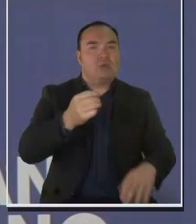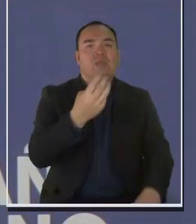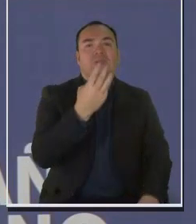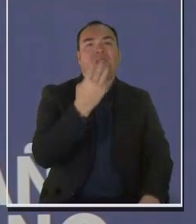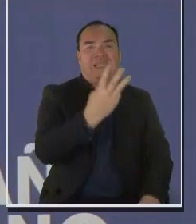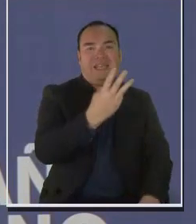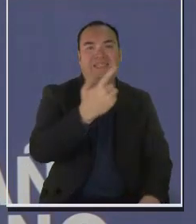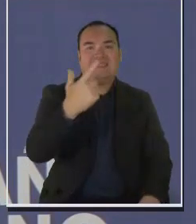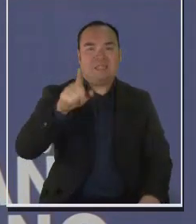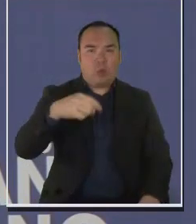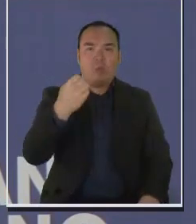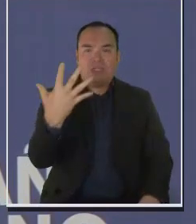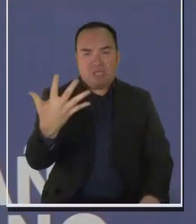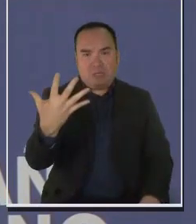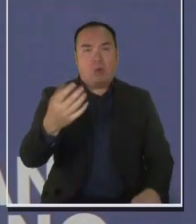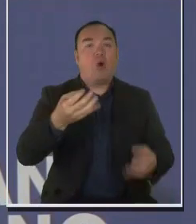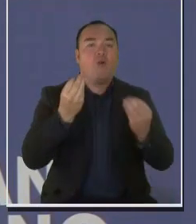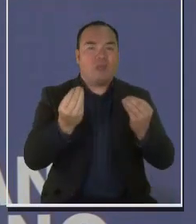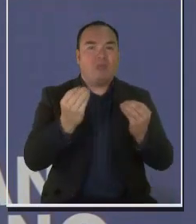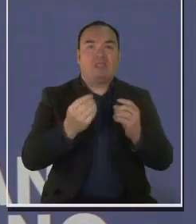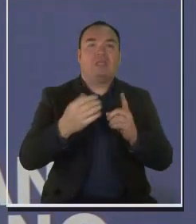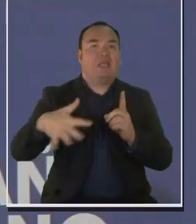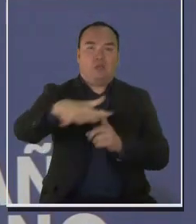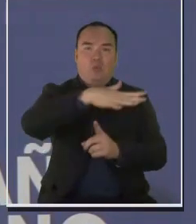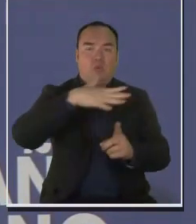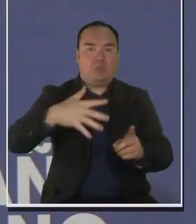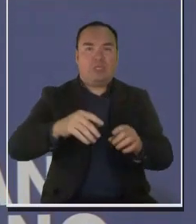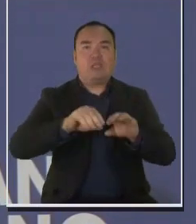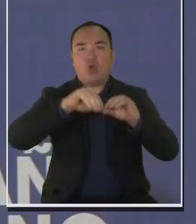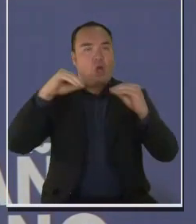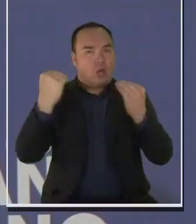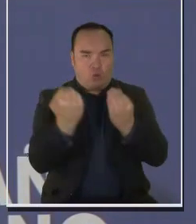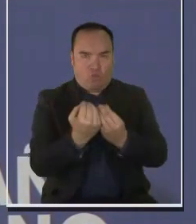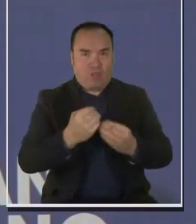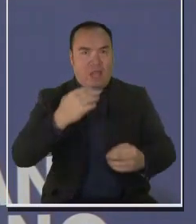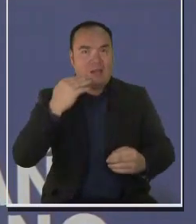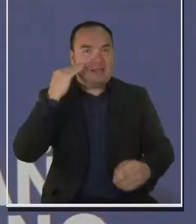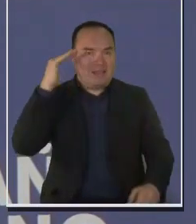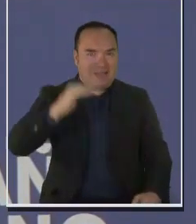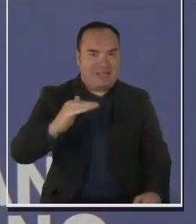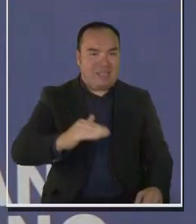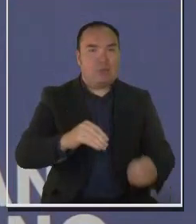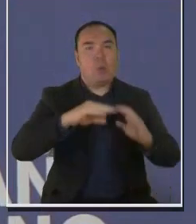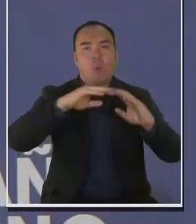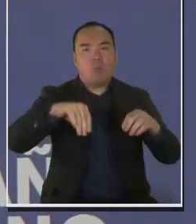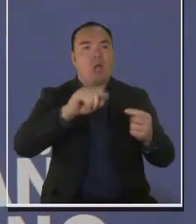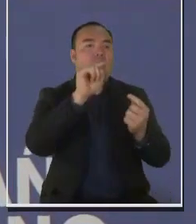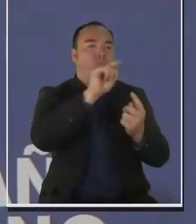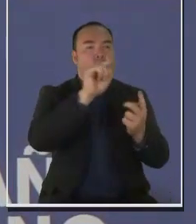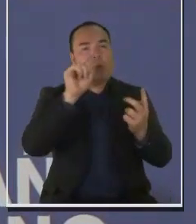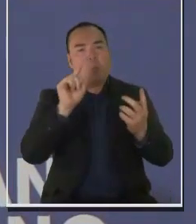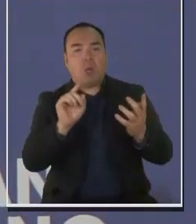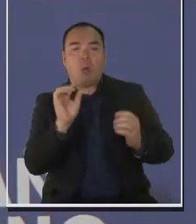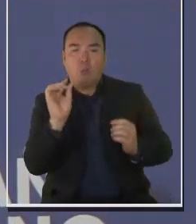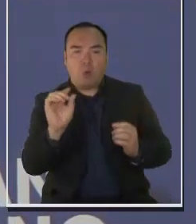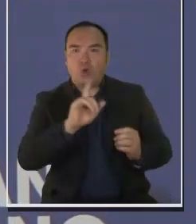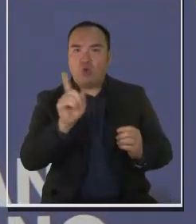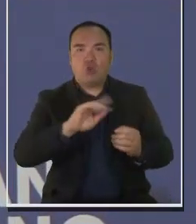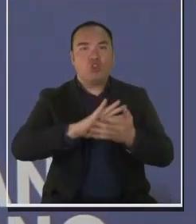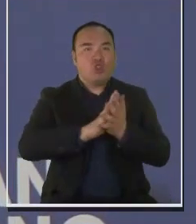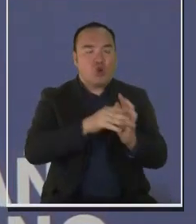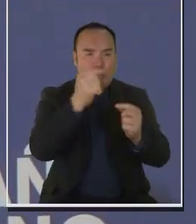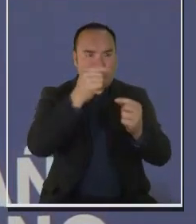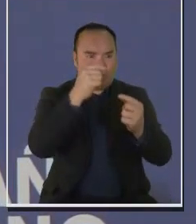de una evaluación global del niño. Esto, como hemos dicho en otras oportunidades, no son signos y síntomas que aparezcan de manera